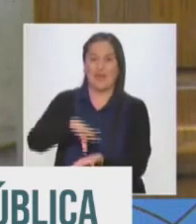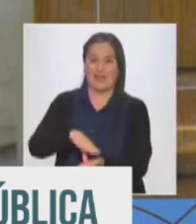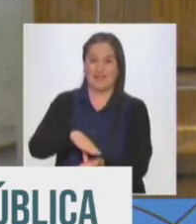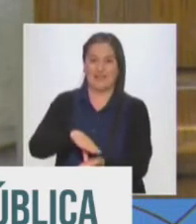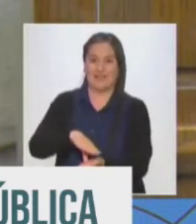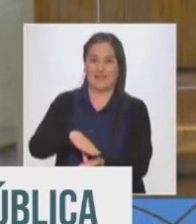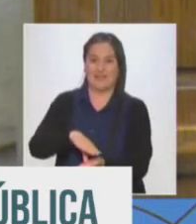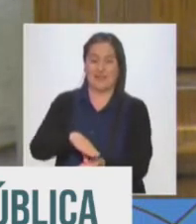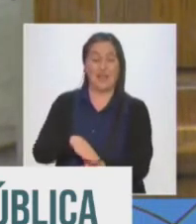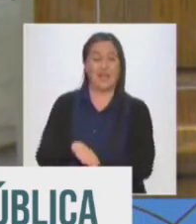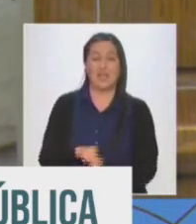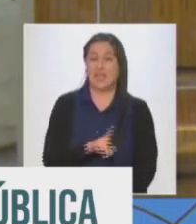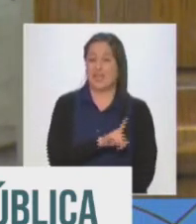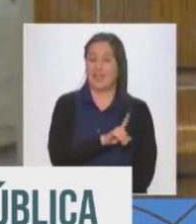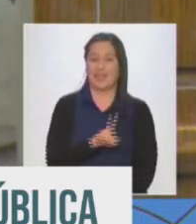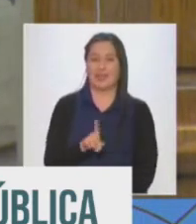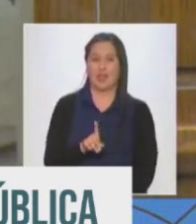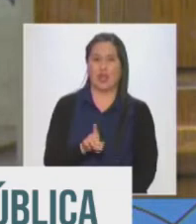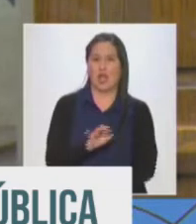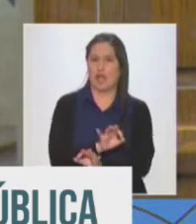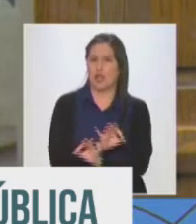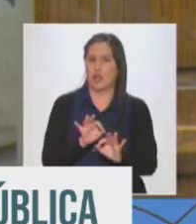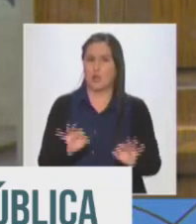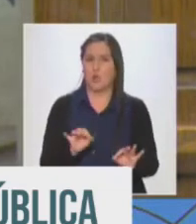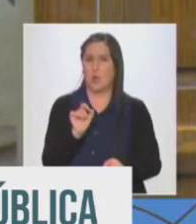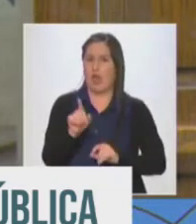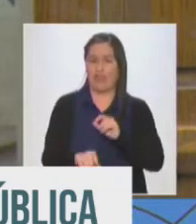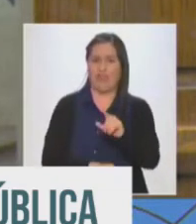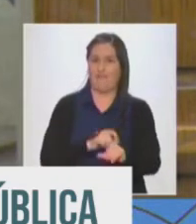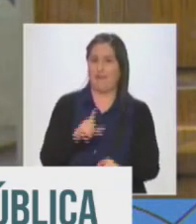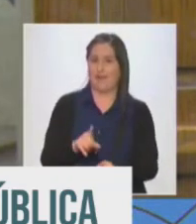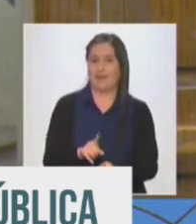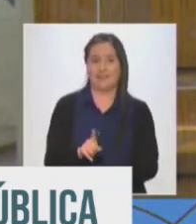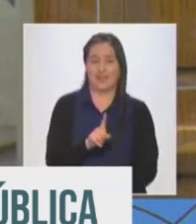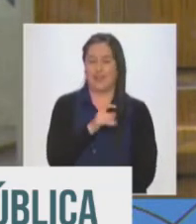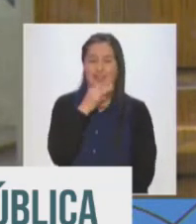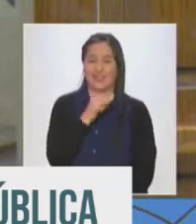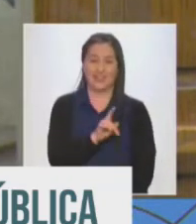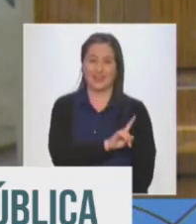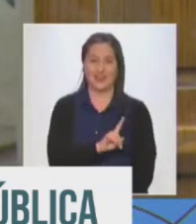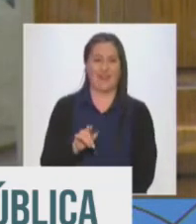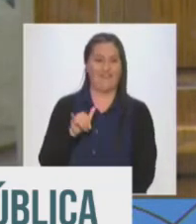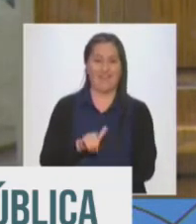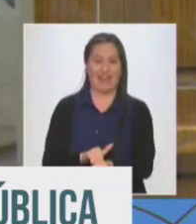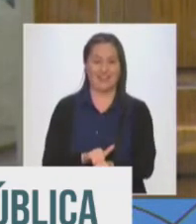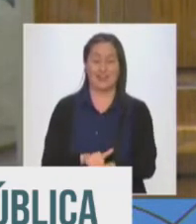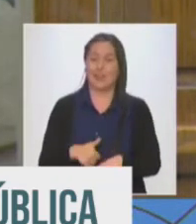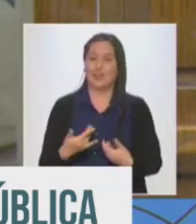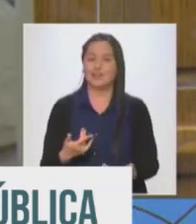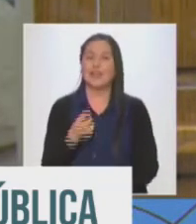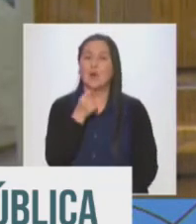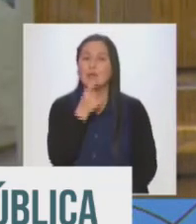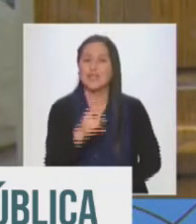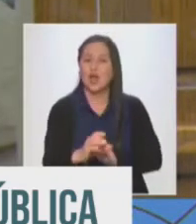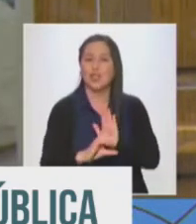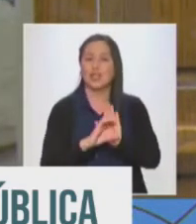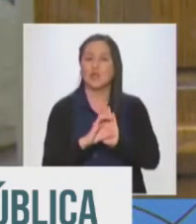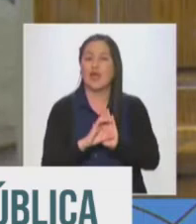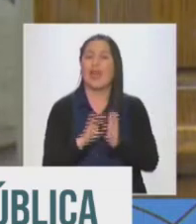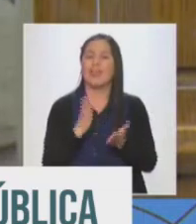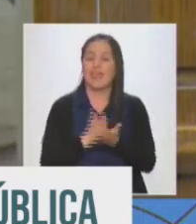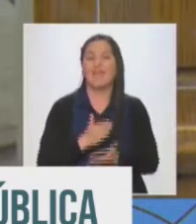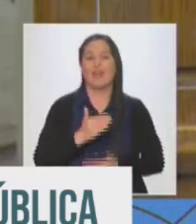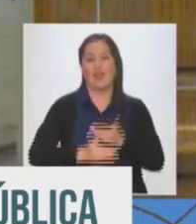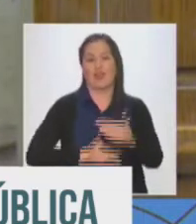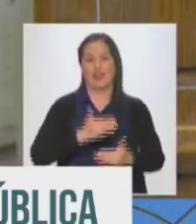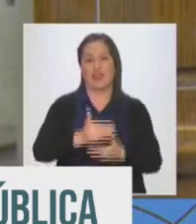lo cual no ha sido desvirtuado por la defensa. Tengo la plena convicción que la acusación constitucional debe procederse